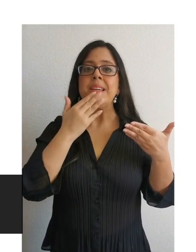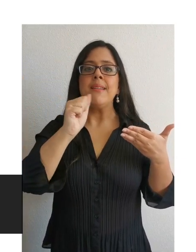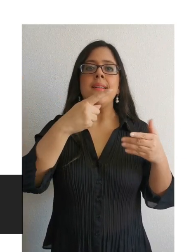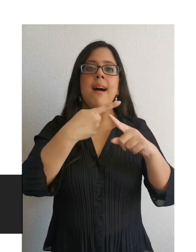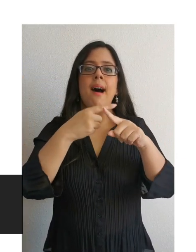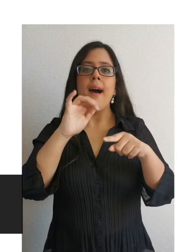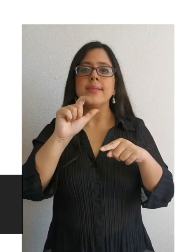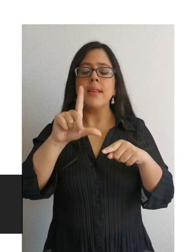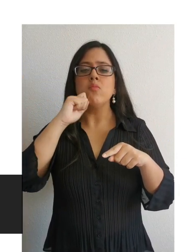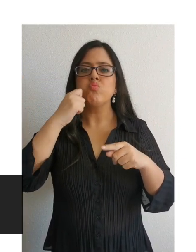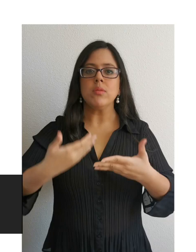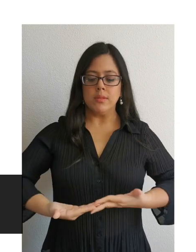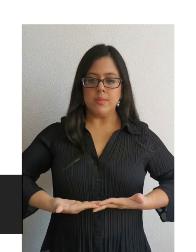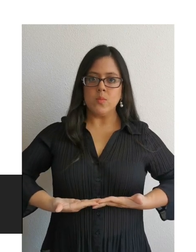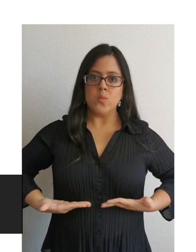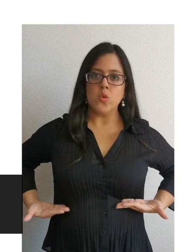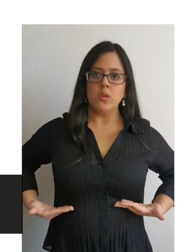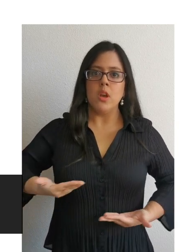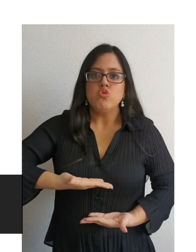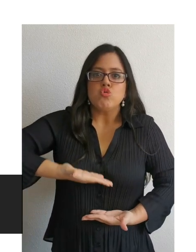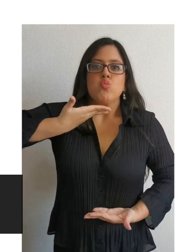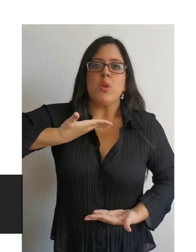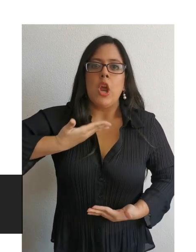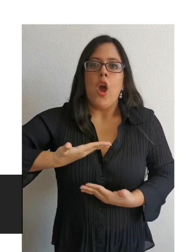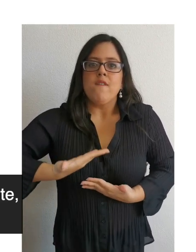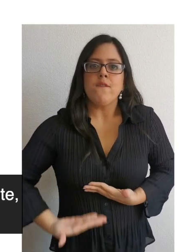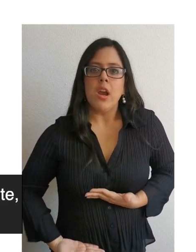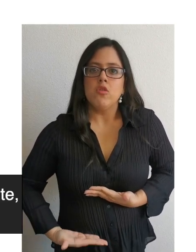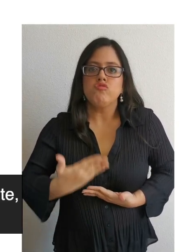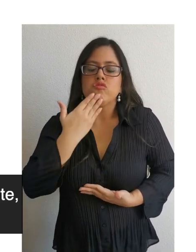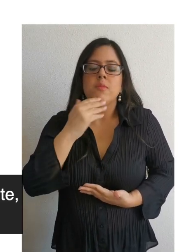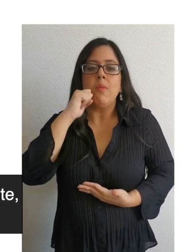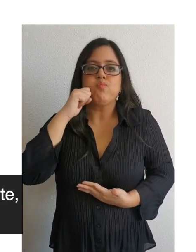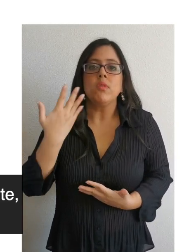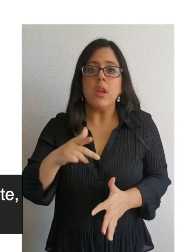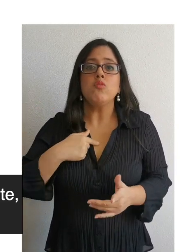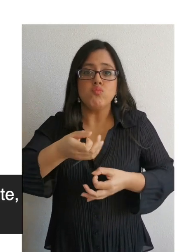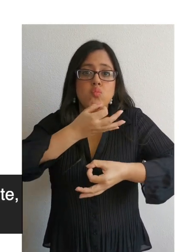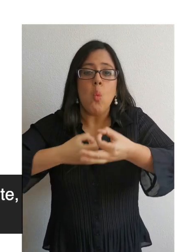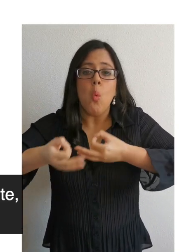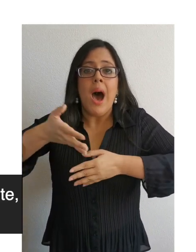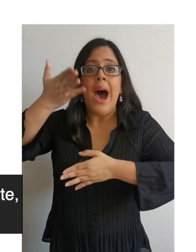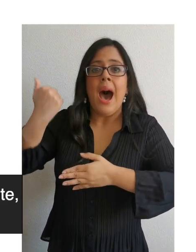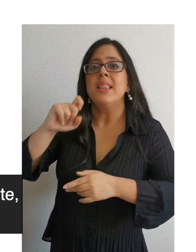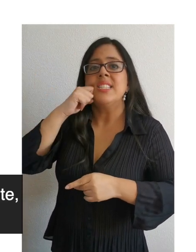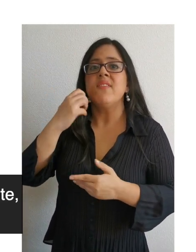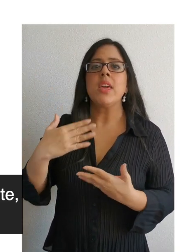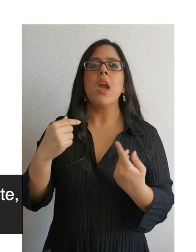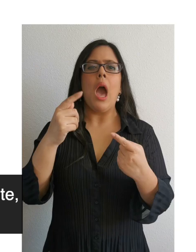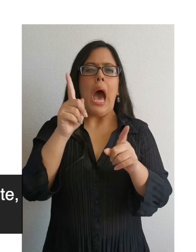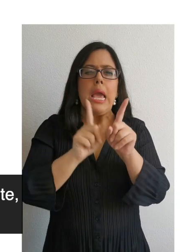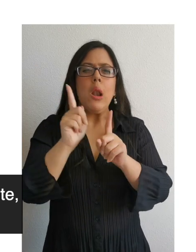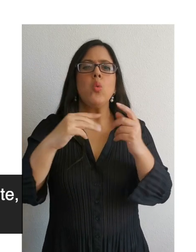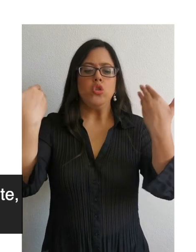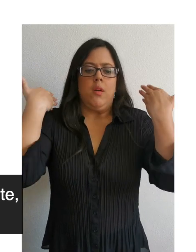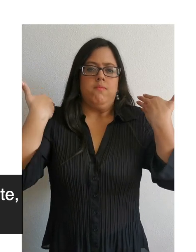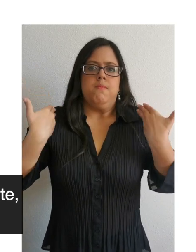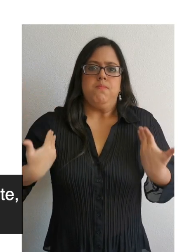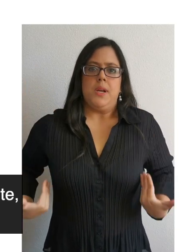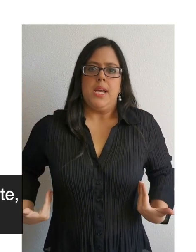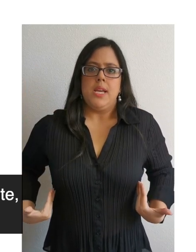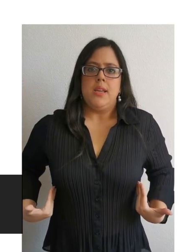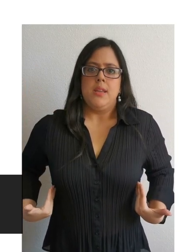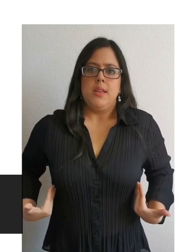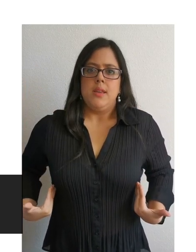axial, que divide al cuerpo en una mitad superior e inferior. Los planos paralelos a los que mencioné anteriormente se denominan paramedio sagital